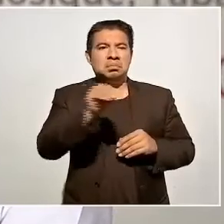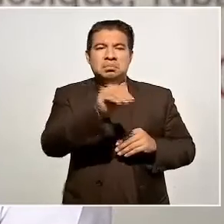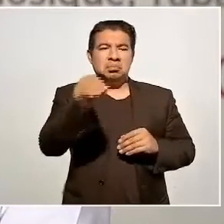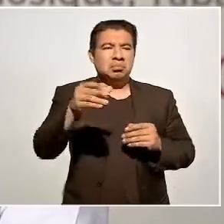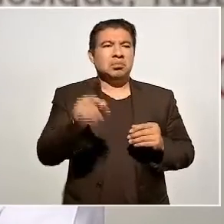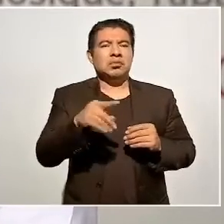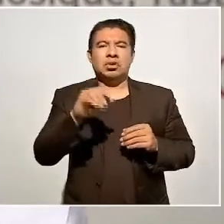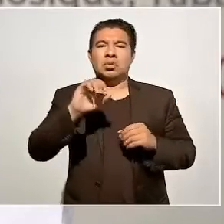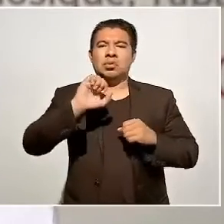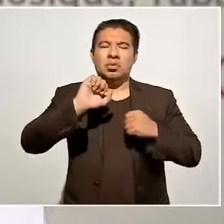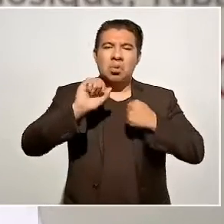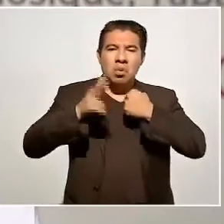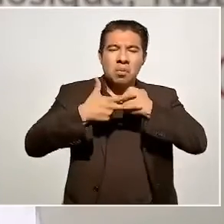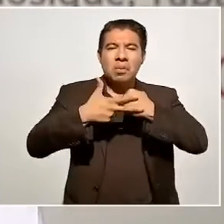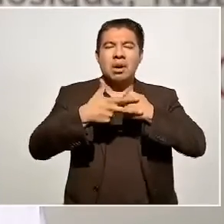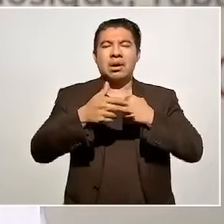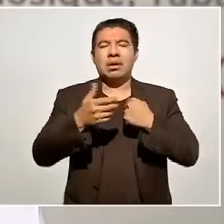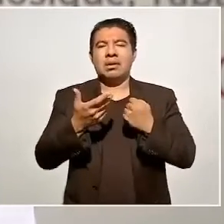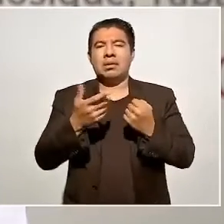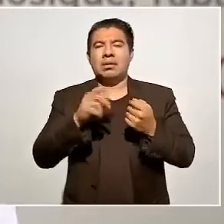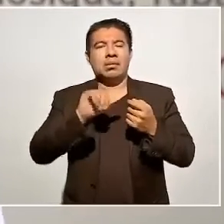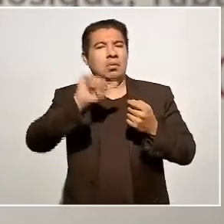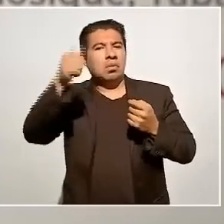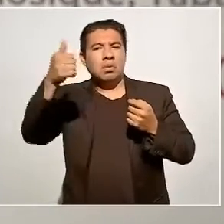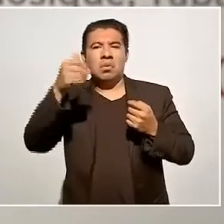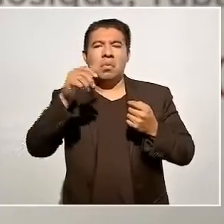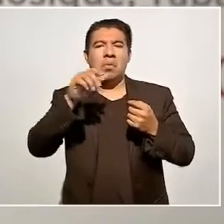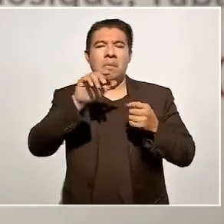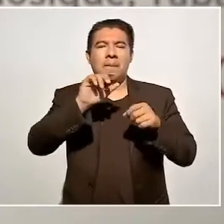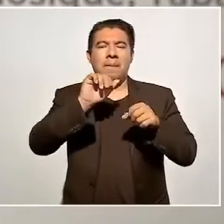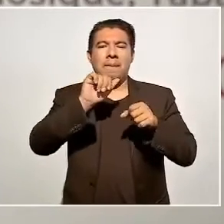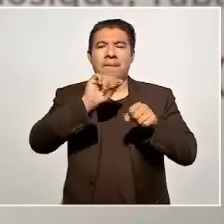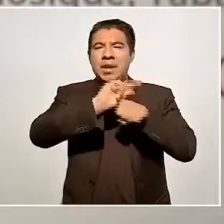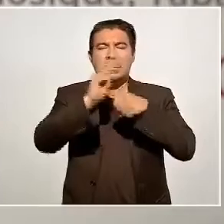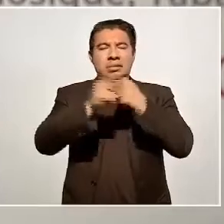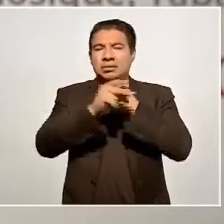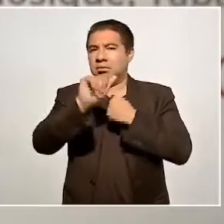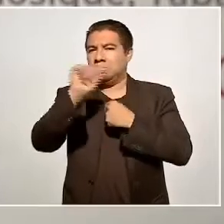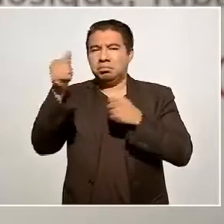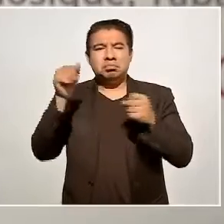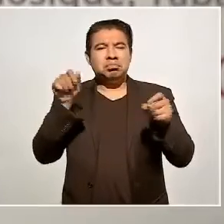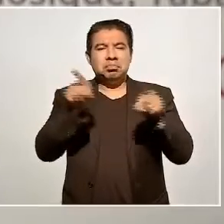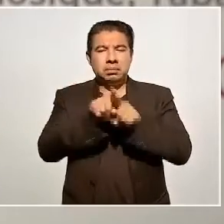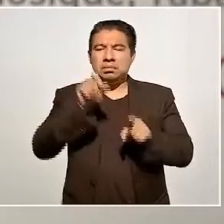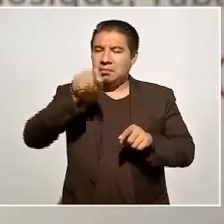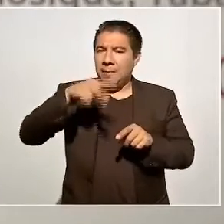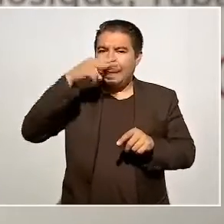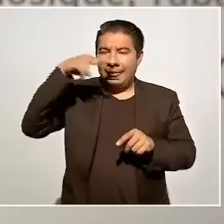como en Europa, y como era México antes.